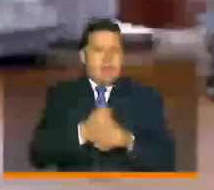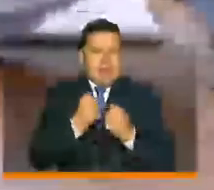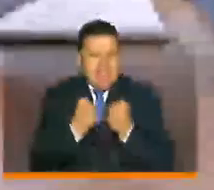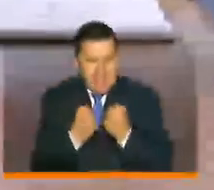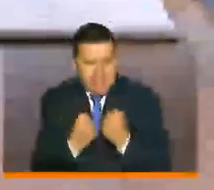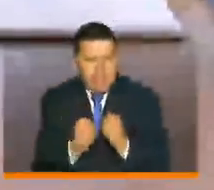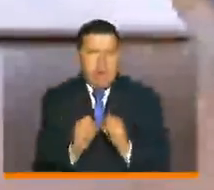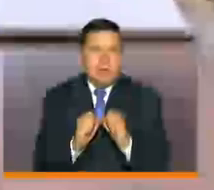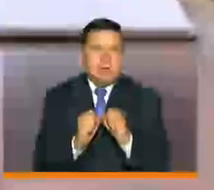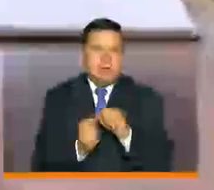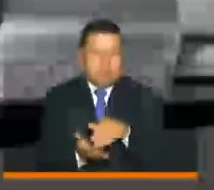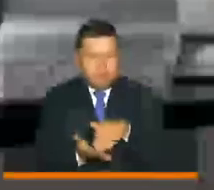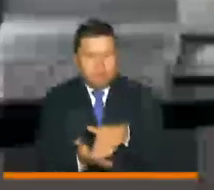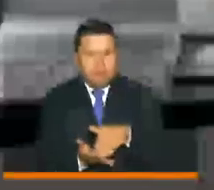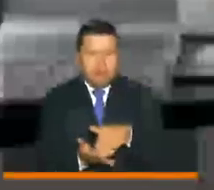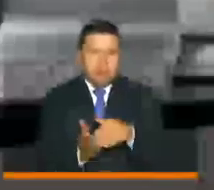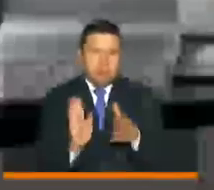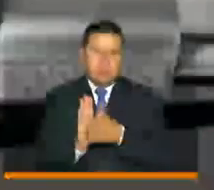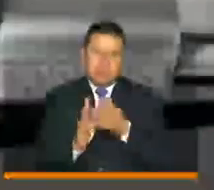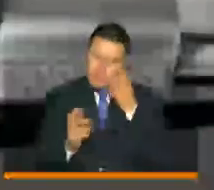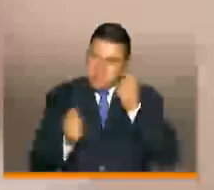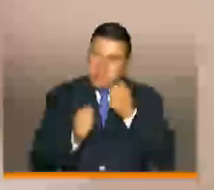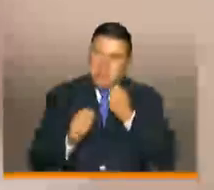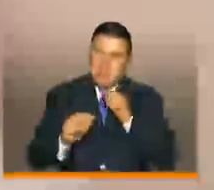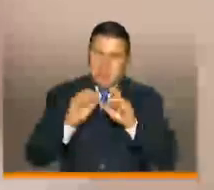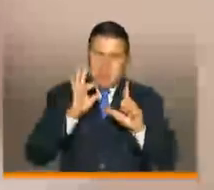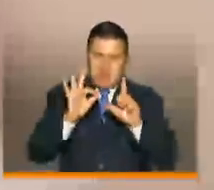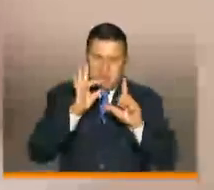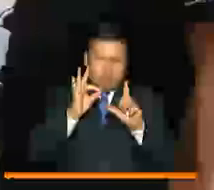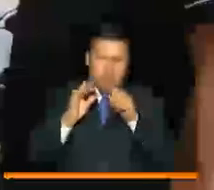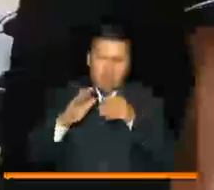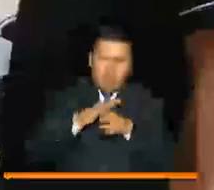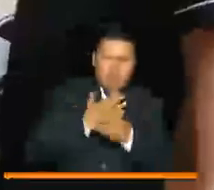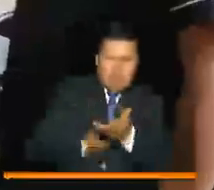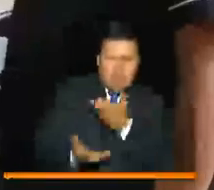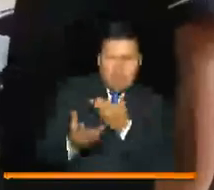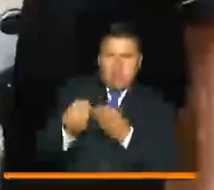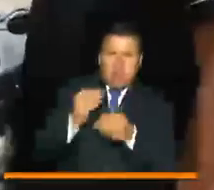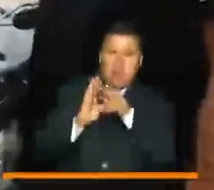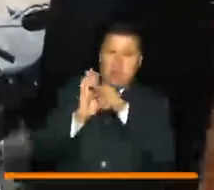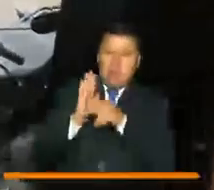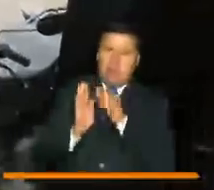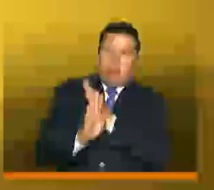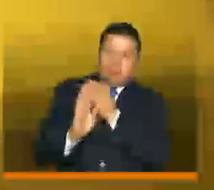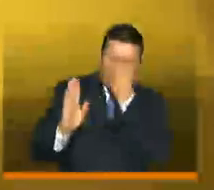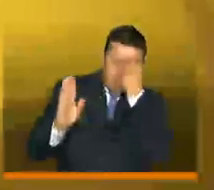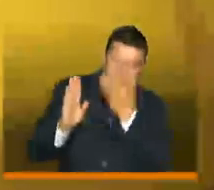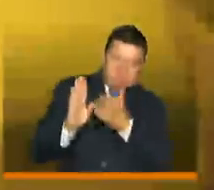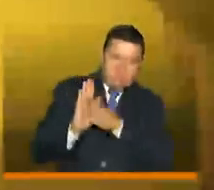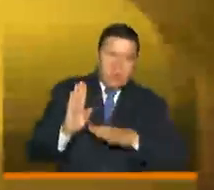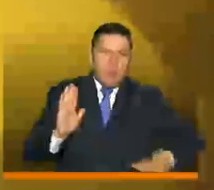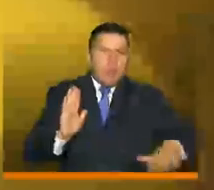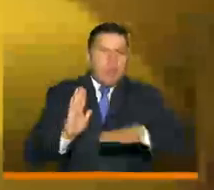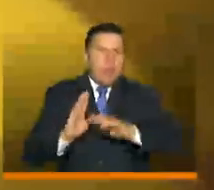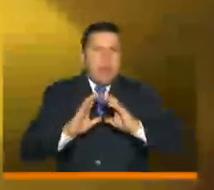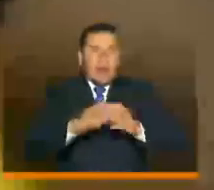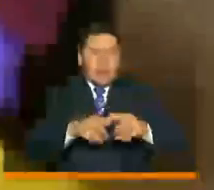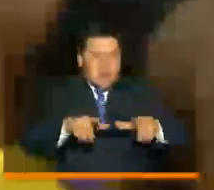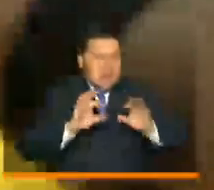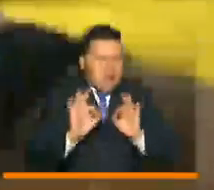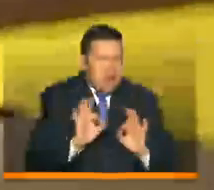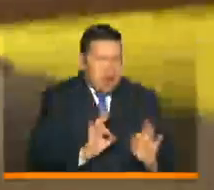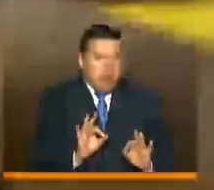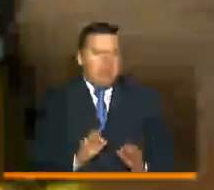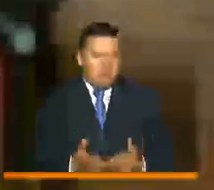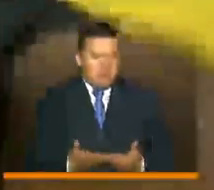esfuerzos, fortaleciendo sus plataformas y estrategias digitales e implementando los protocolos de bioseguridad en sus instalaciones. De esta forma